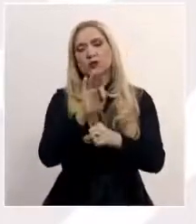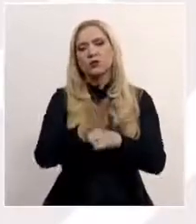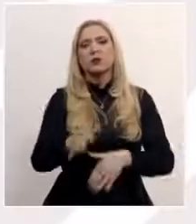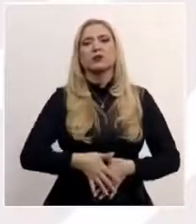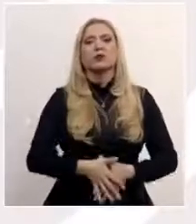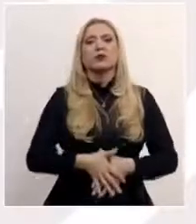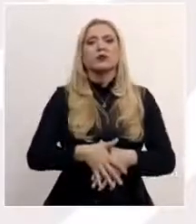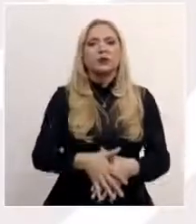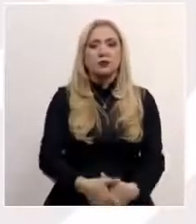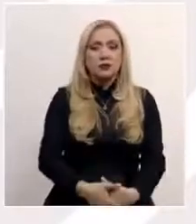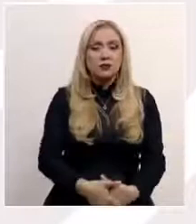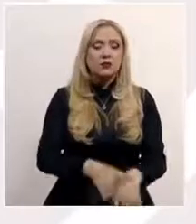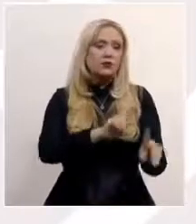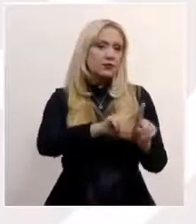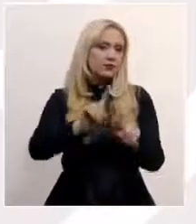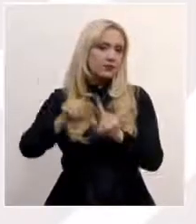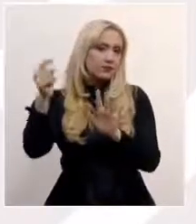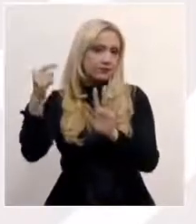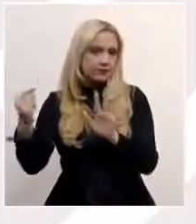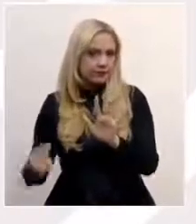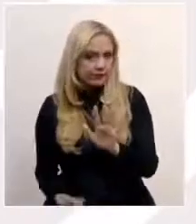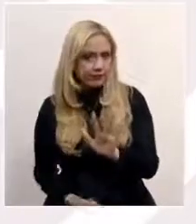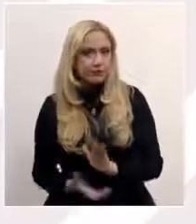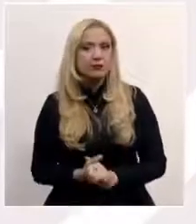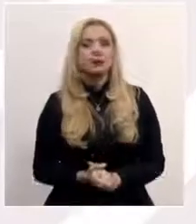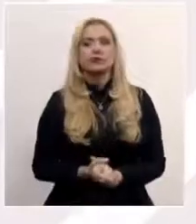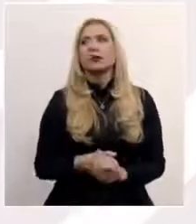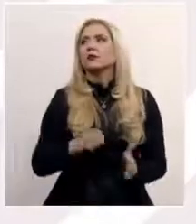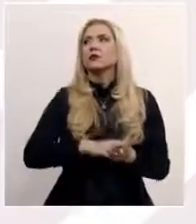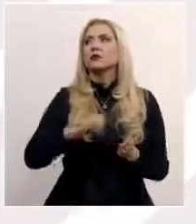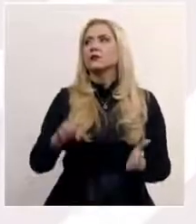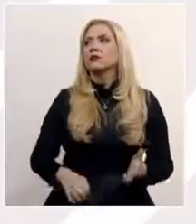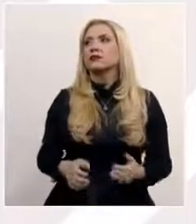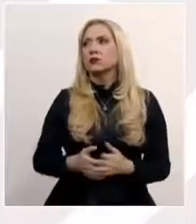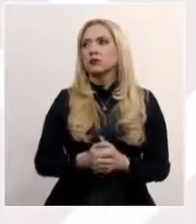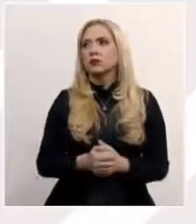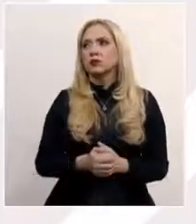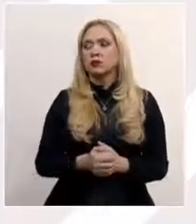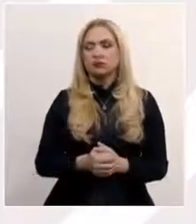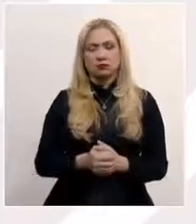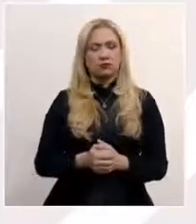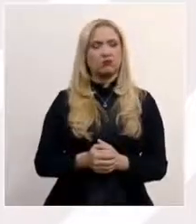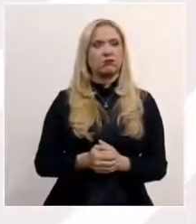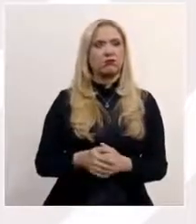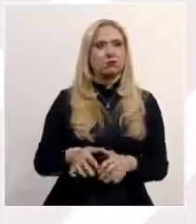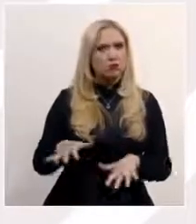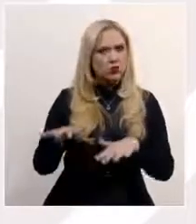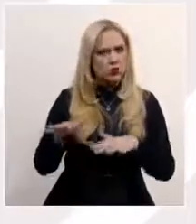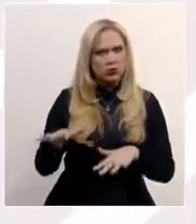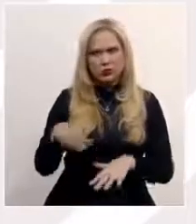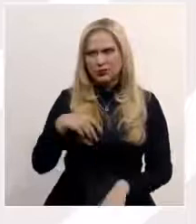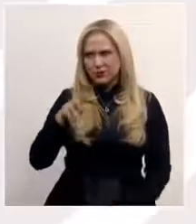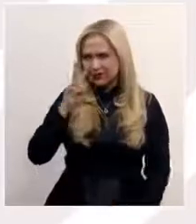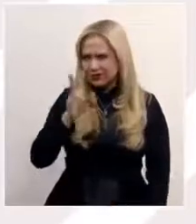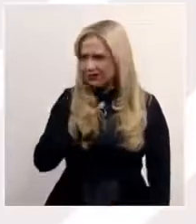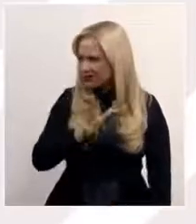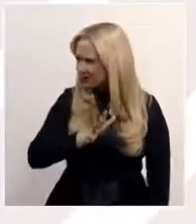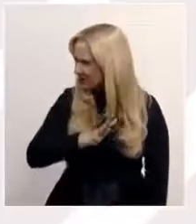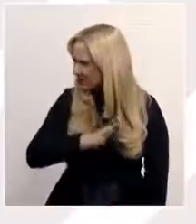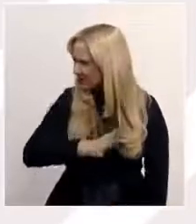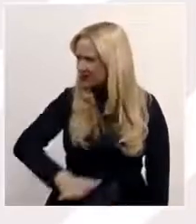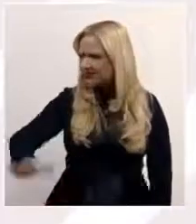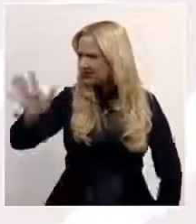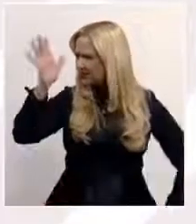y la maternidad en varios aspectos. Una de las cosas, por ejemplo, que decía es impresionante que la discriminación laboral por embarazo no está en la